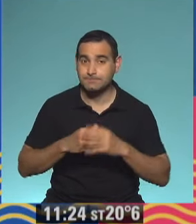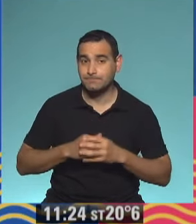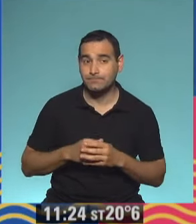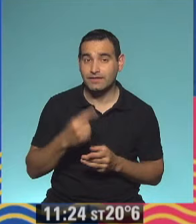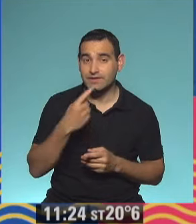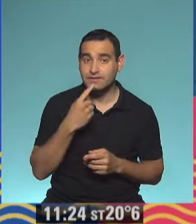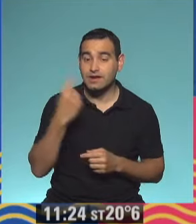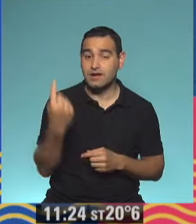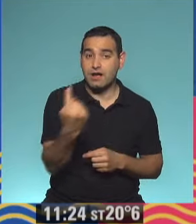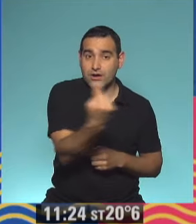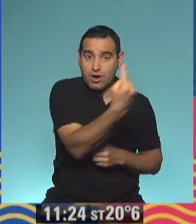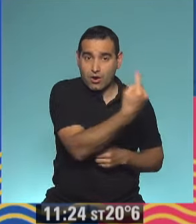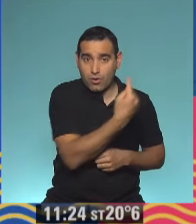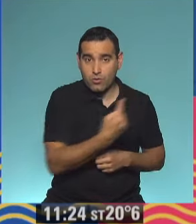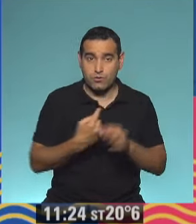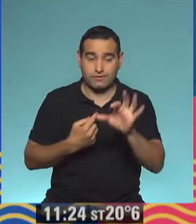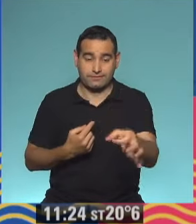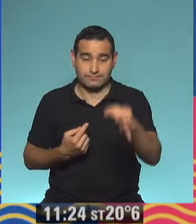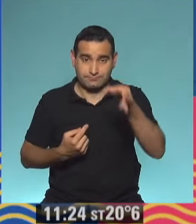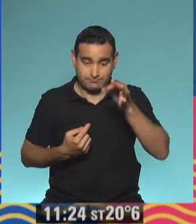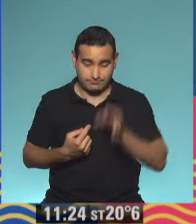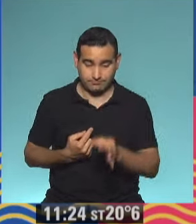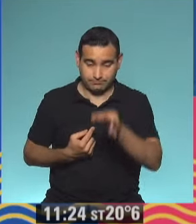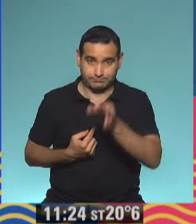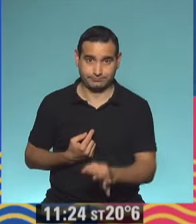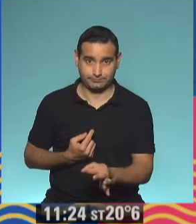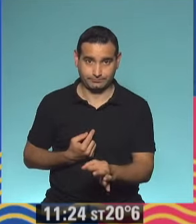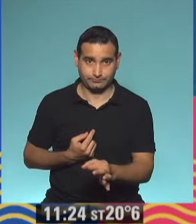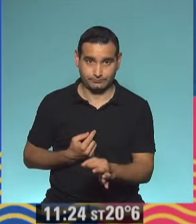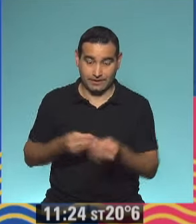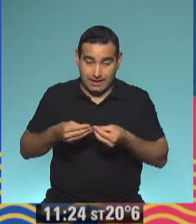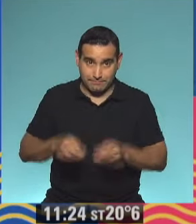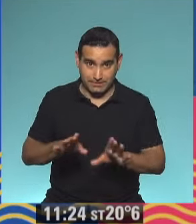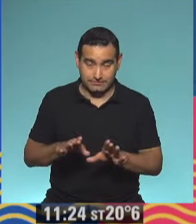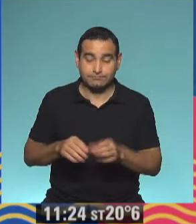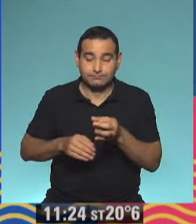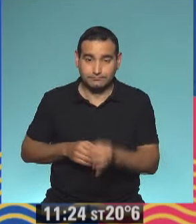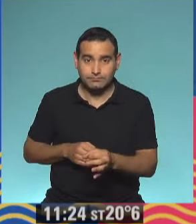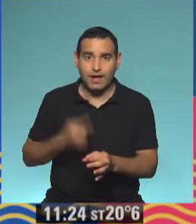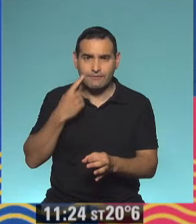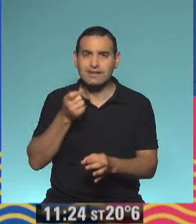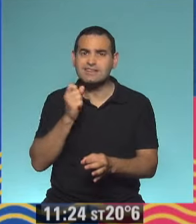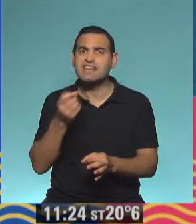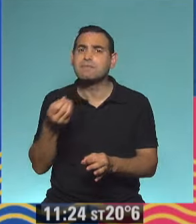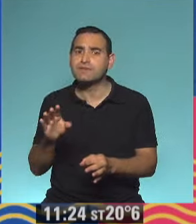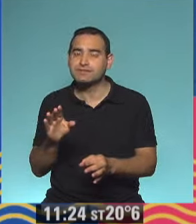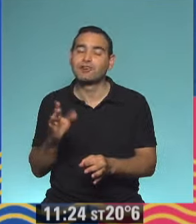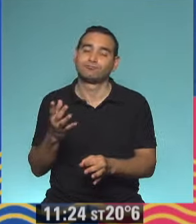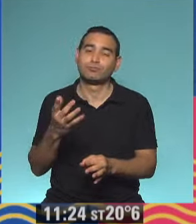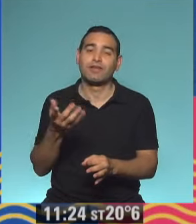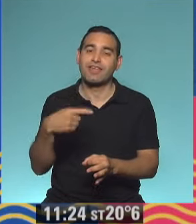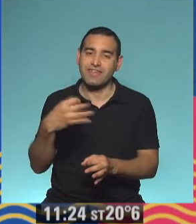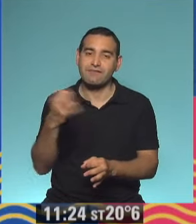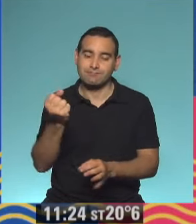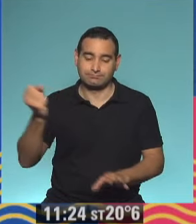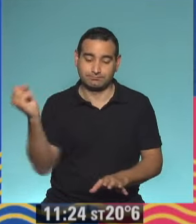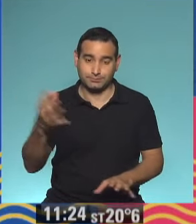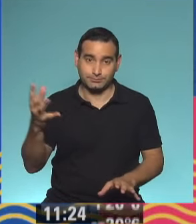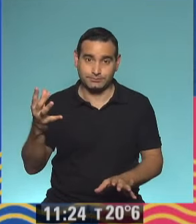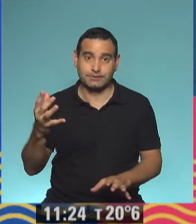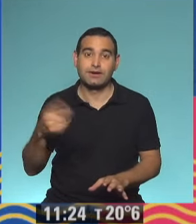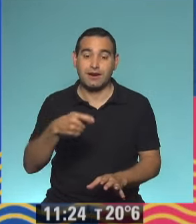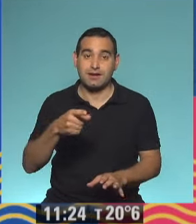cada participante toma su ficha y la coloca en el casillero salida. Para saber quién comienza el juego, los jugadores deben tirar el dado y moverá